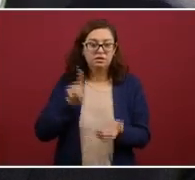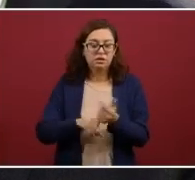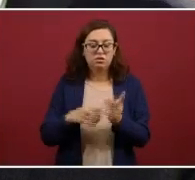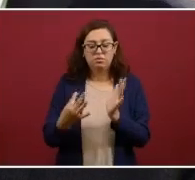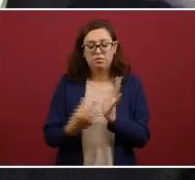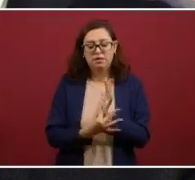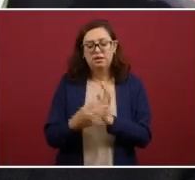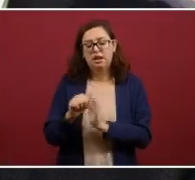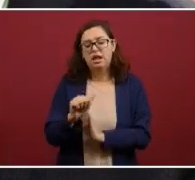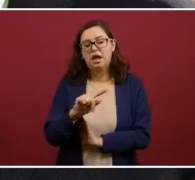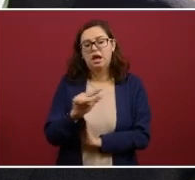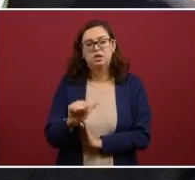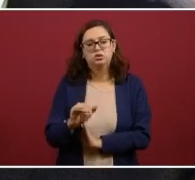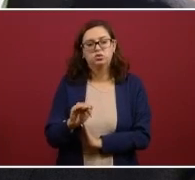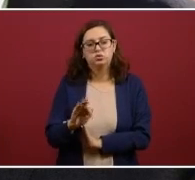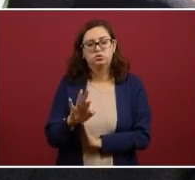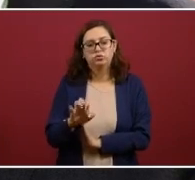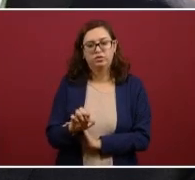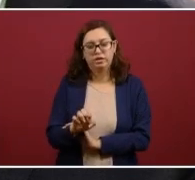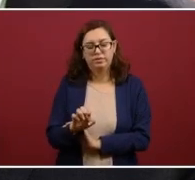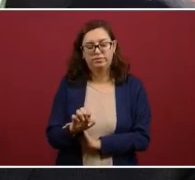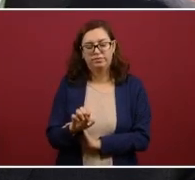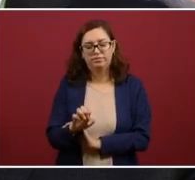y los